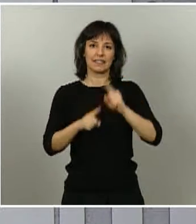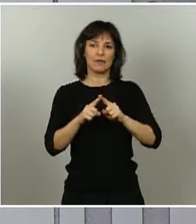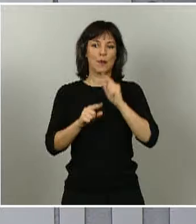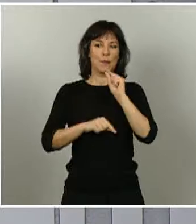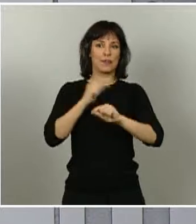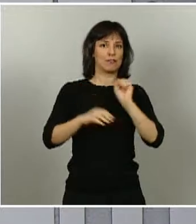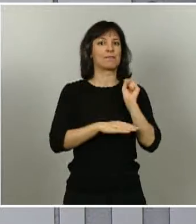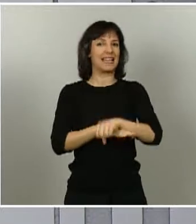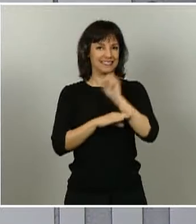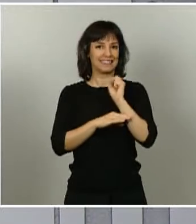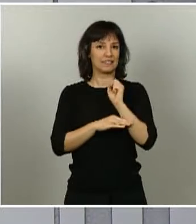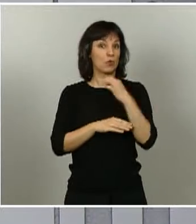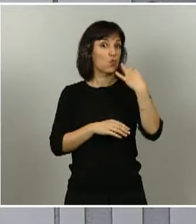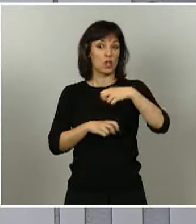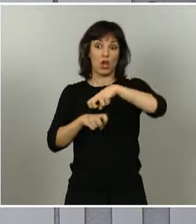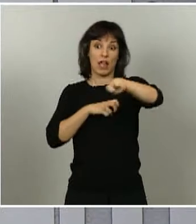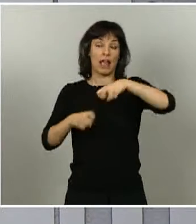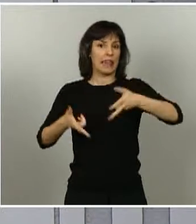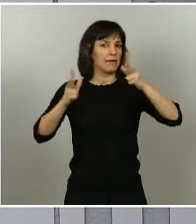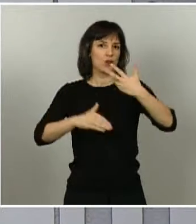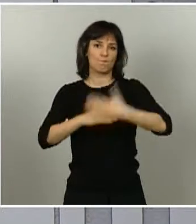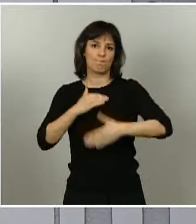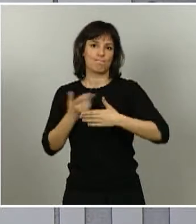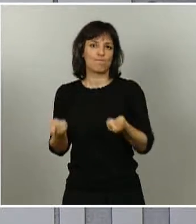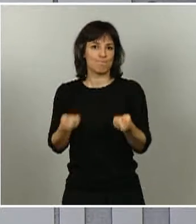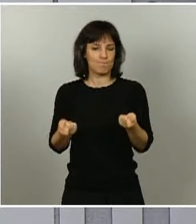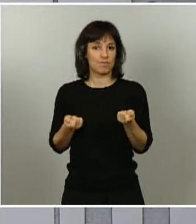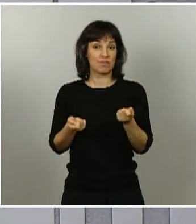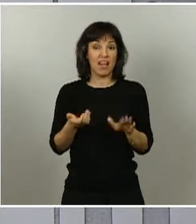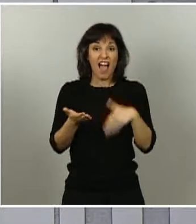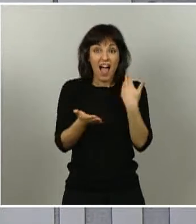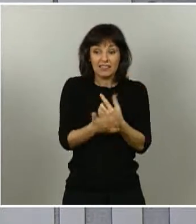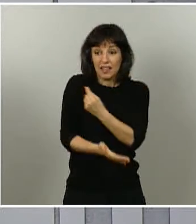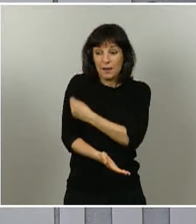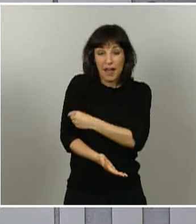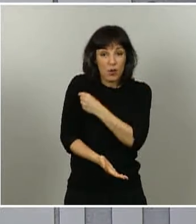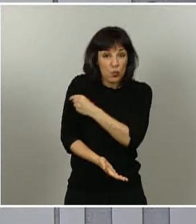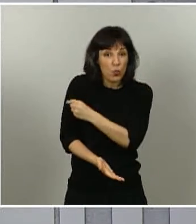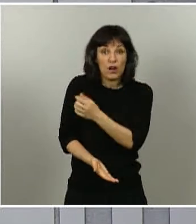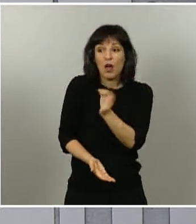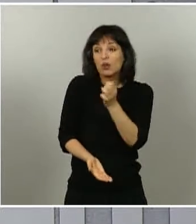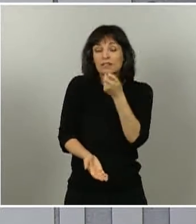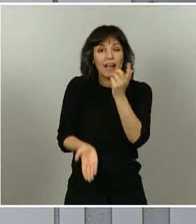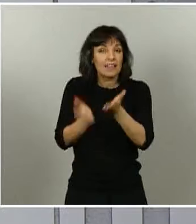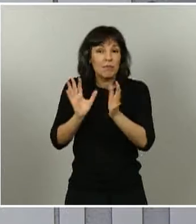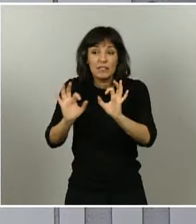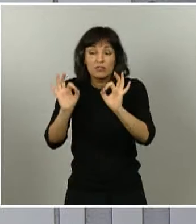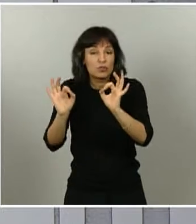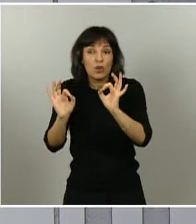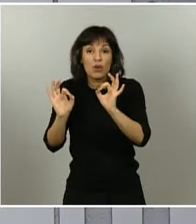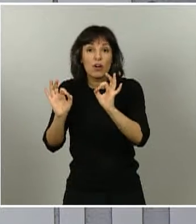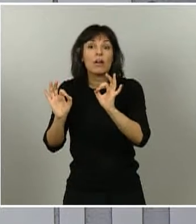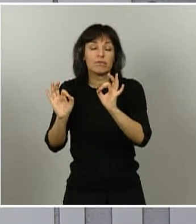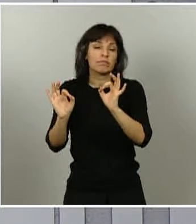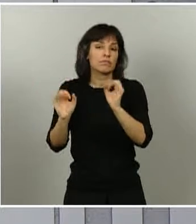esto hasta que tengamos una solución definitiva de la mano de la vacuna o de la mano de un tratamiento eficaz, ha llevado a una